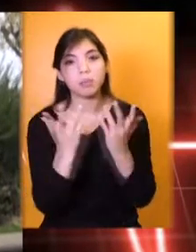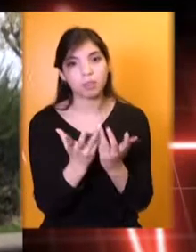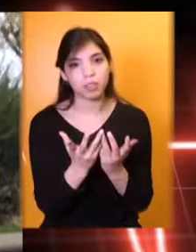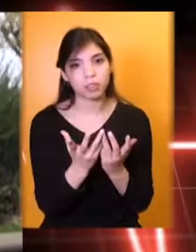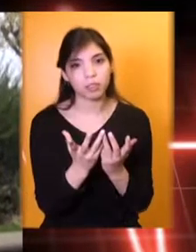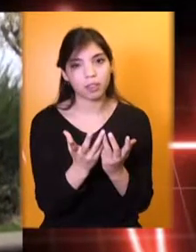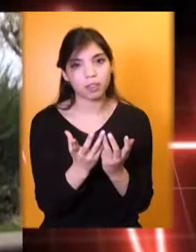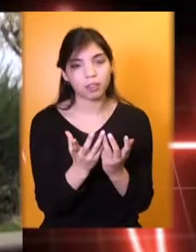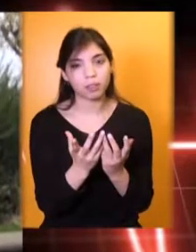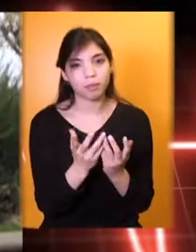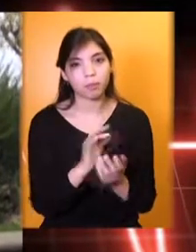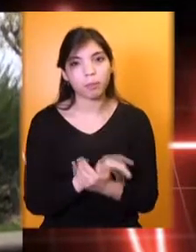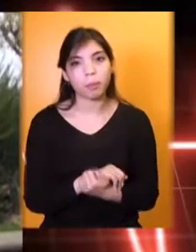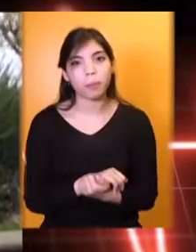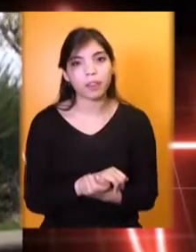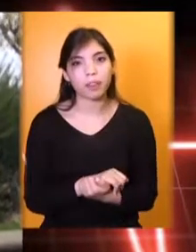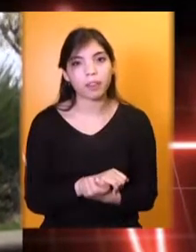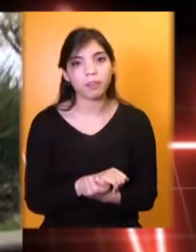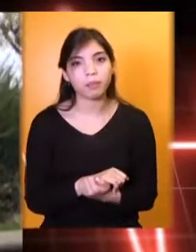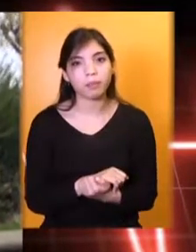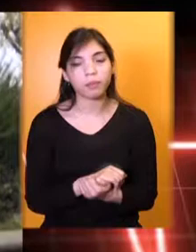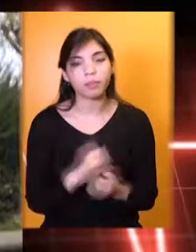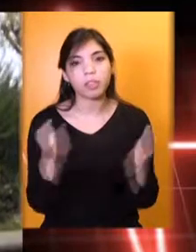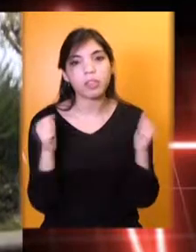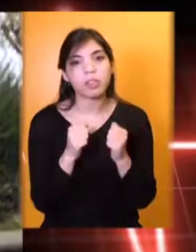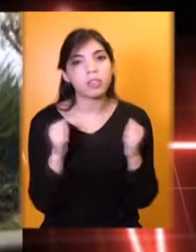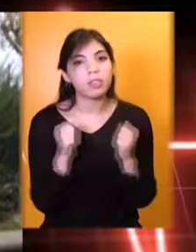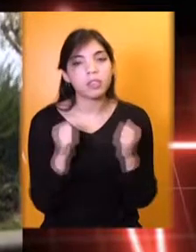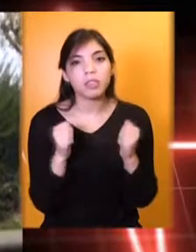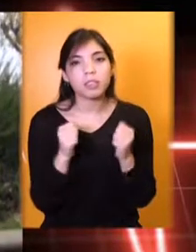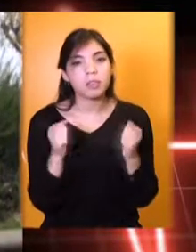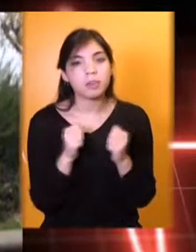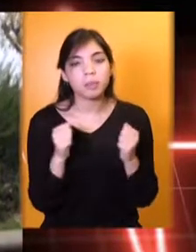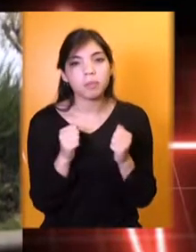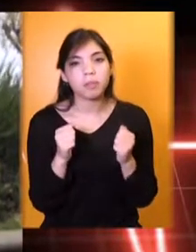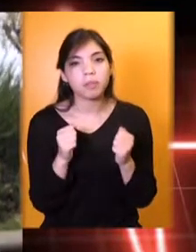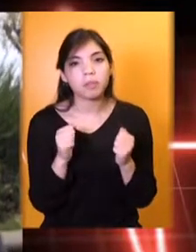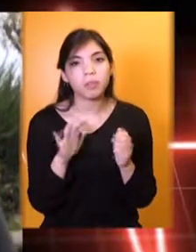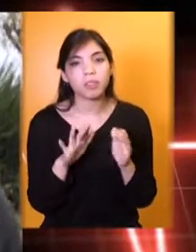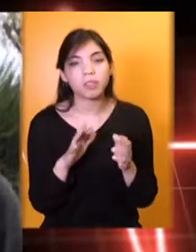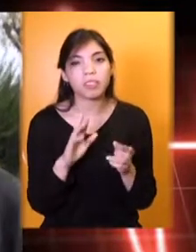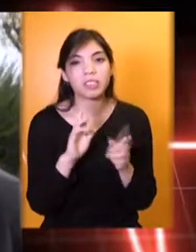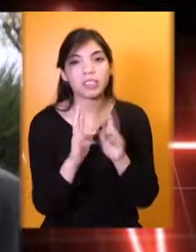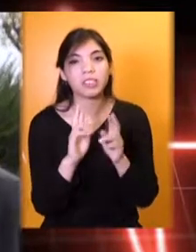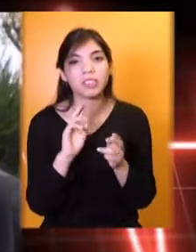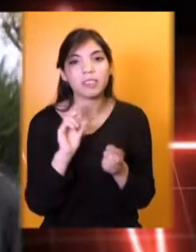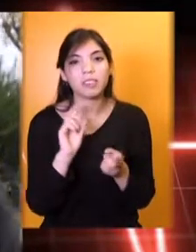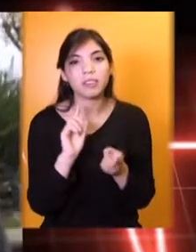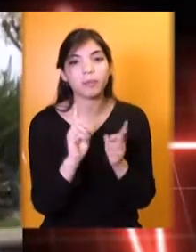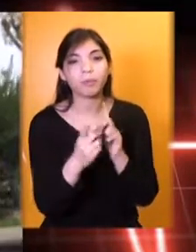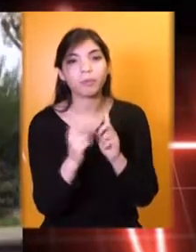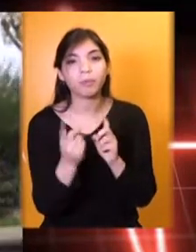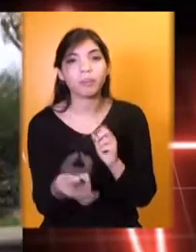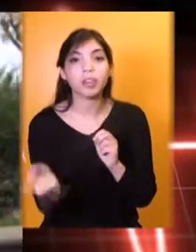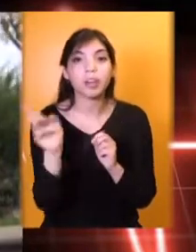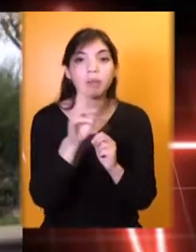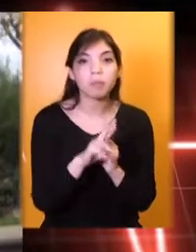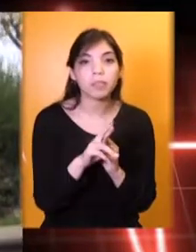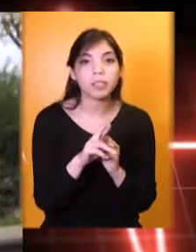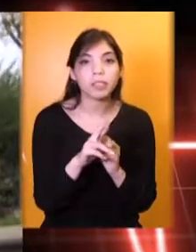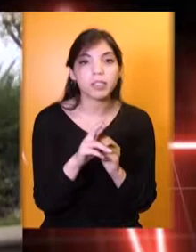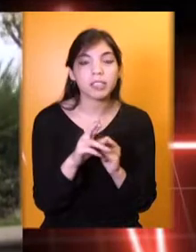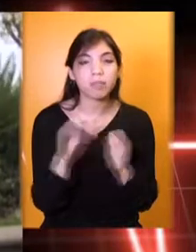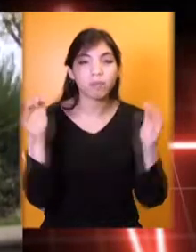el invierno, cuando baje la ventilación, cuando no haya lluvia y esté despejado, vamos a volver a tener estos episodios de inversión térmica. Lo importante es